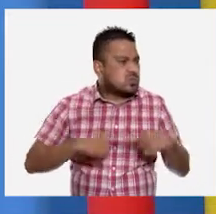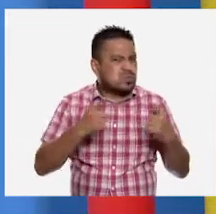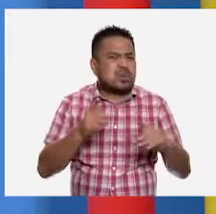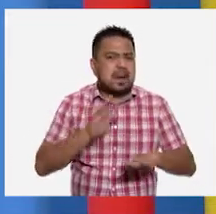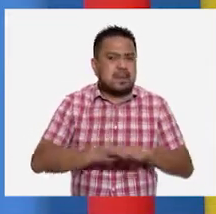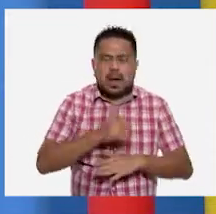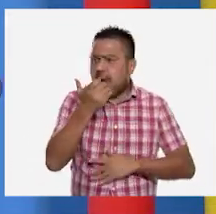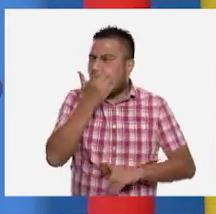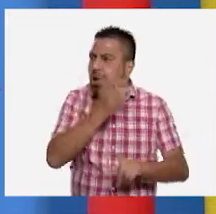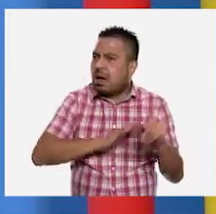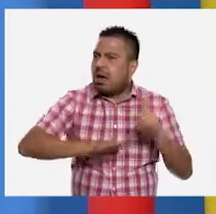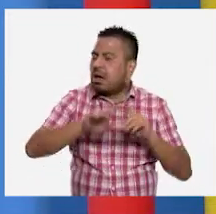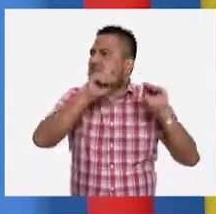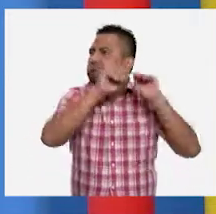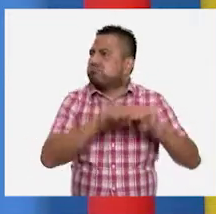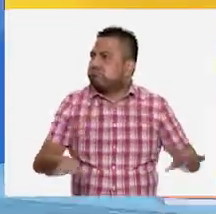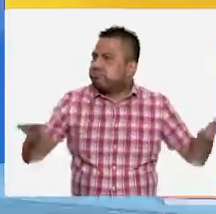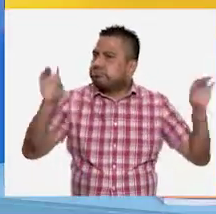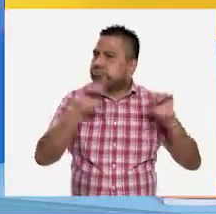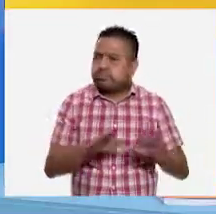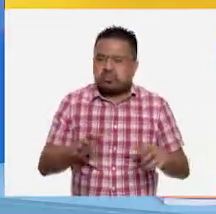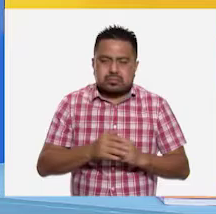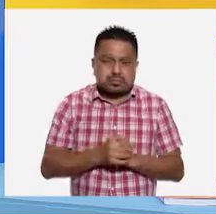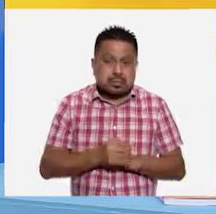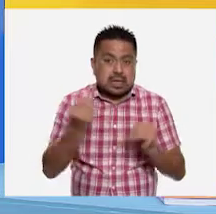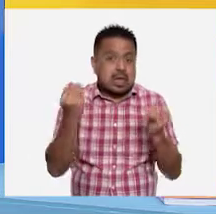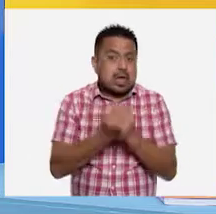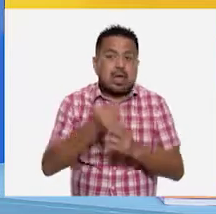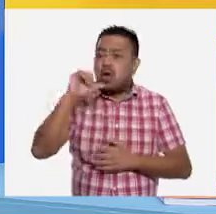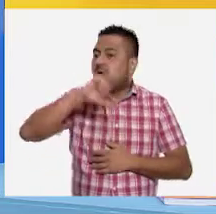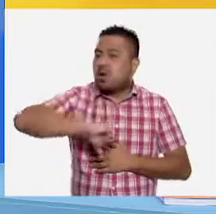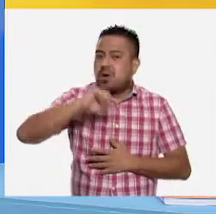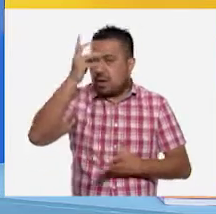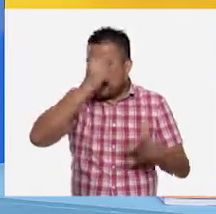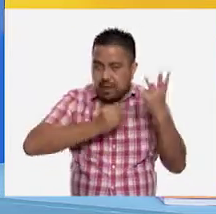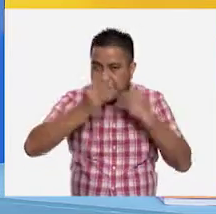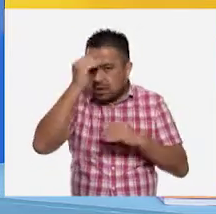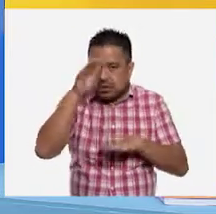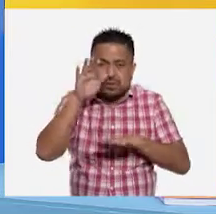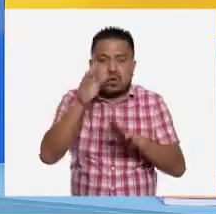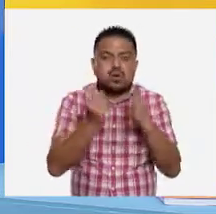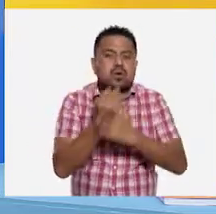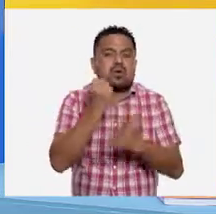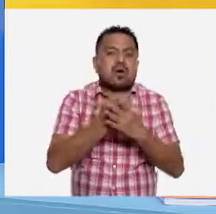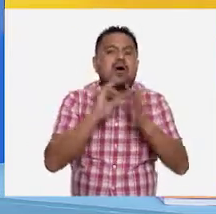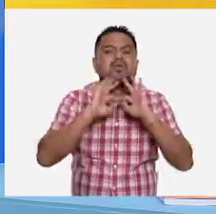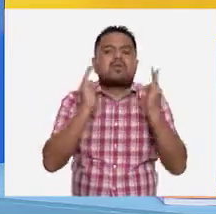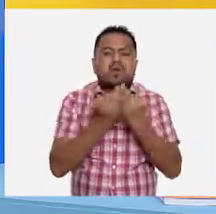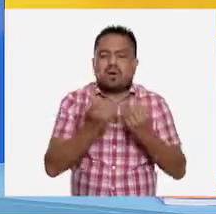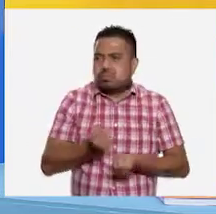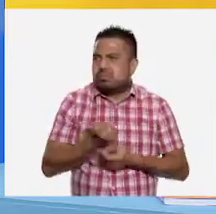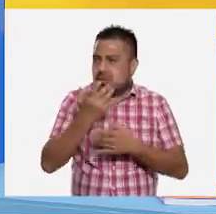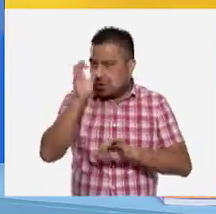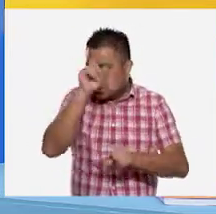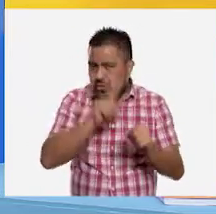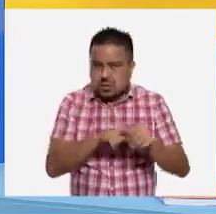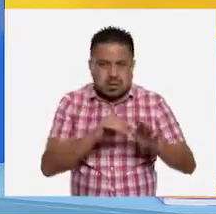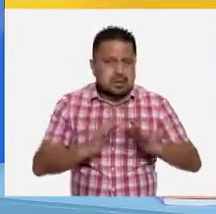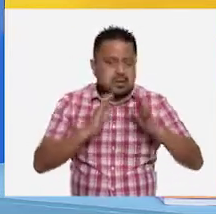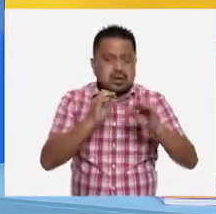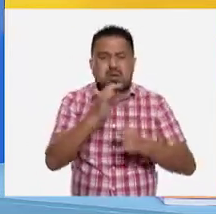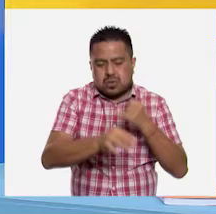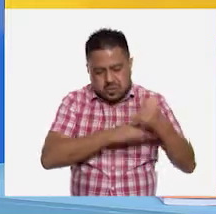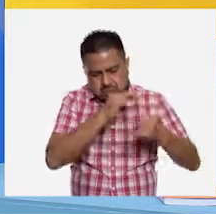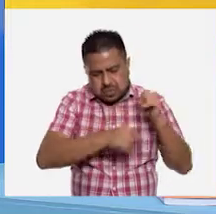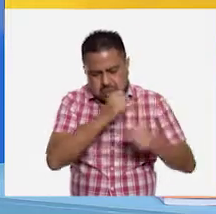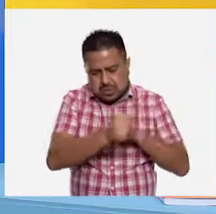tanta popularidad. En la clase del día de hoy aprendimos sobre las nuevas formas de expresión cultural que surgieron durante las